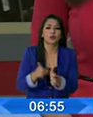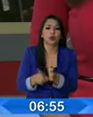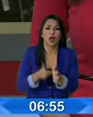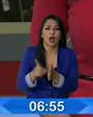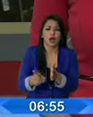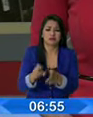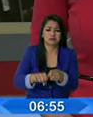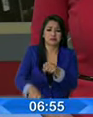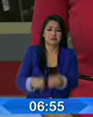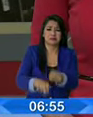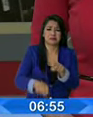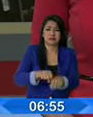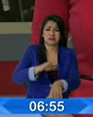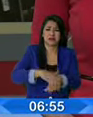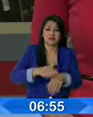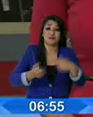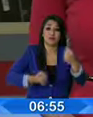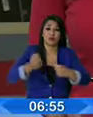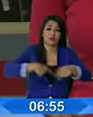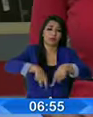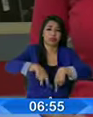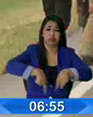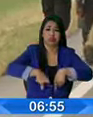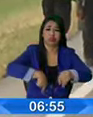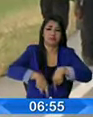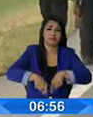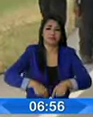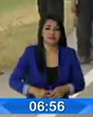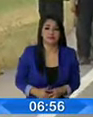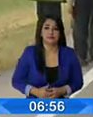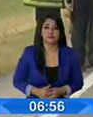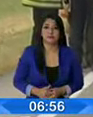destrozado por el paso de algunos vehículos.